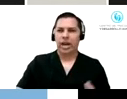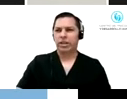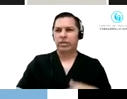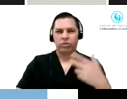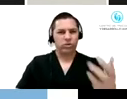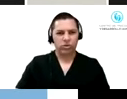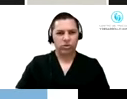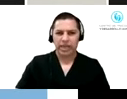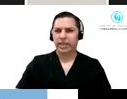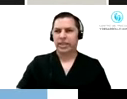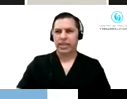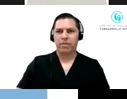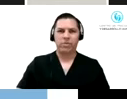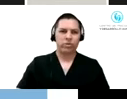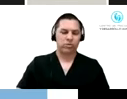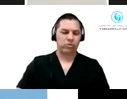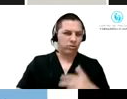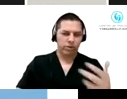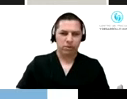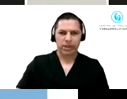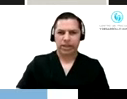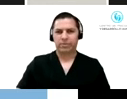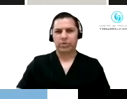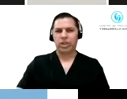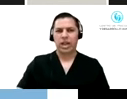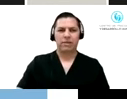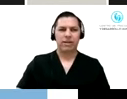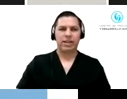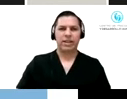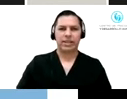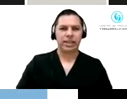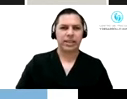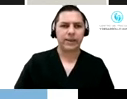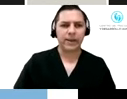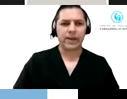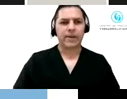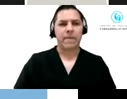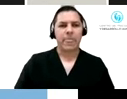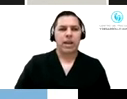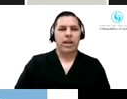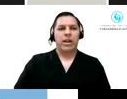están trabajando, son docentes ambos, son supremamente responsables, etc.